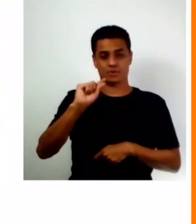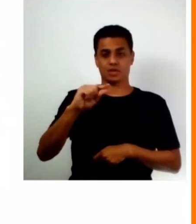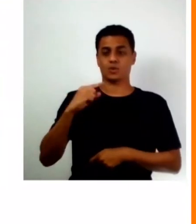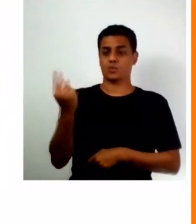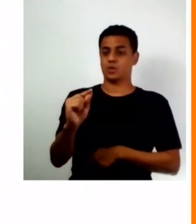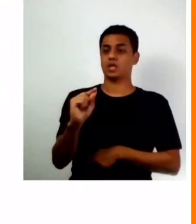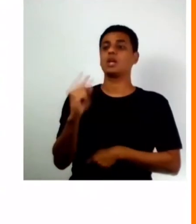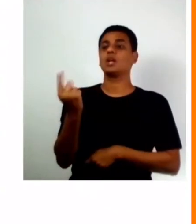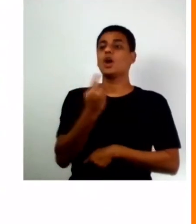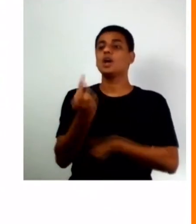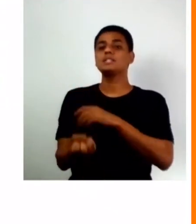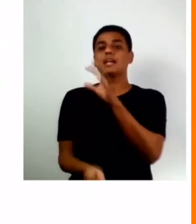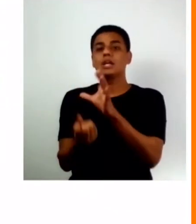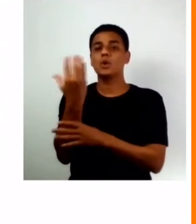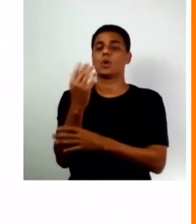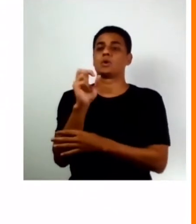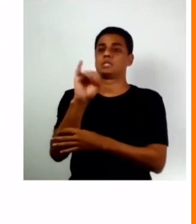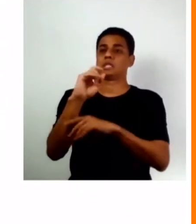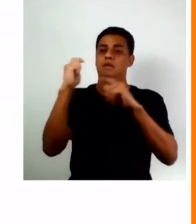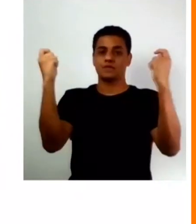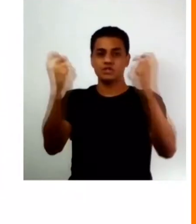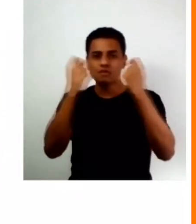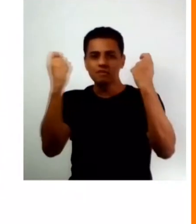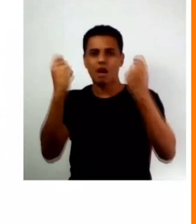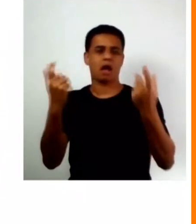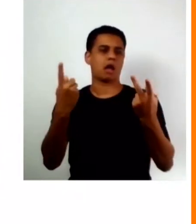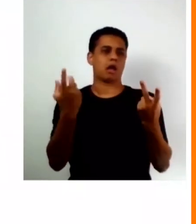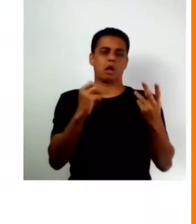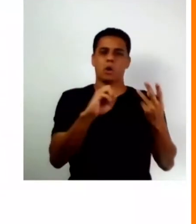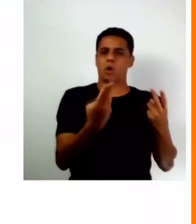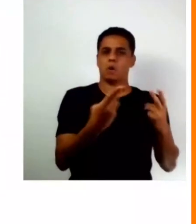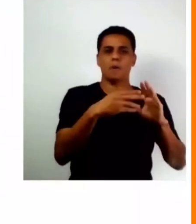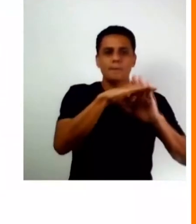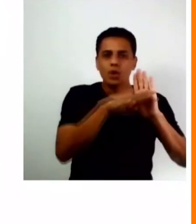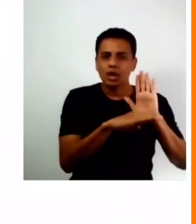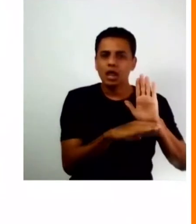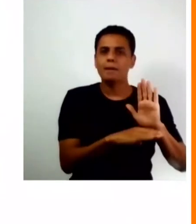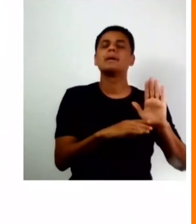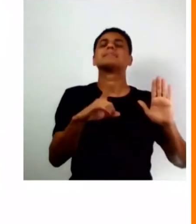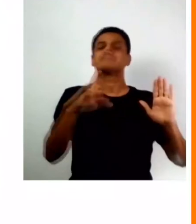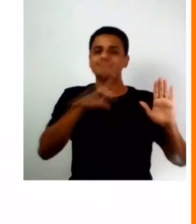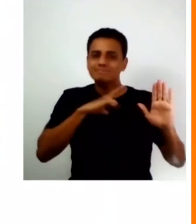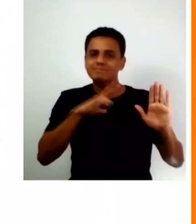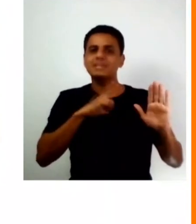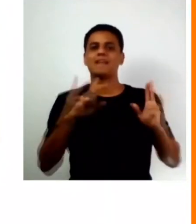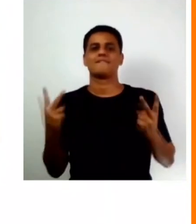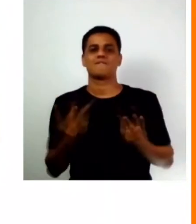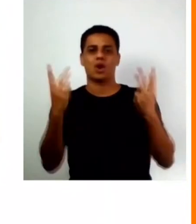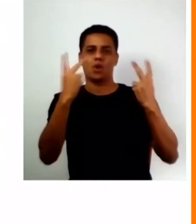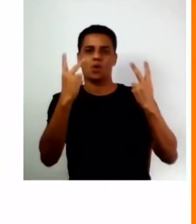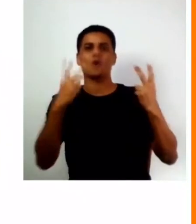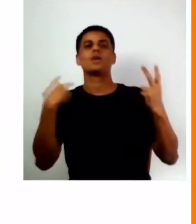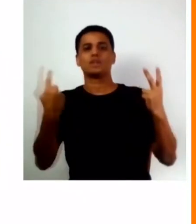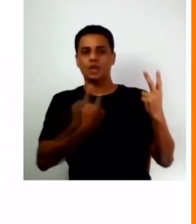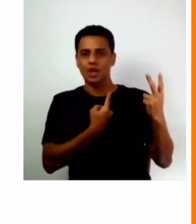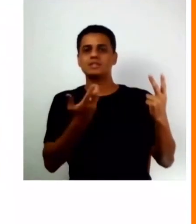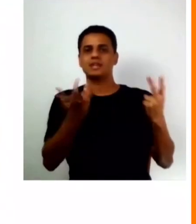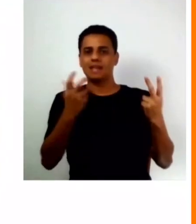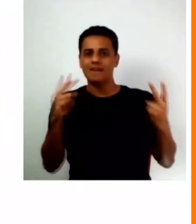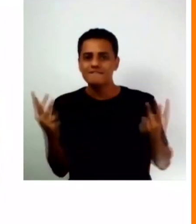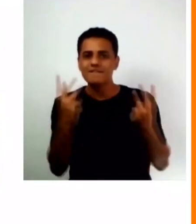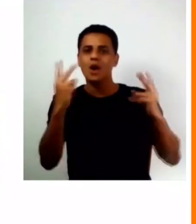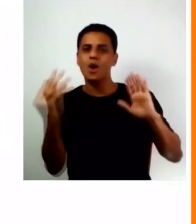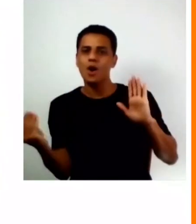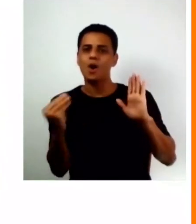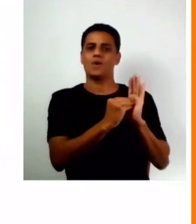programación, ten unos valores agregados e estes valores agregados os queremos incorporar para que incida en o desarrollo,